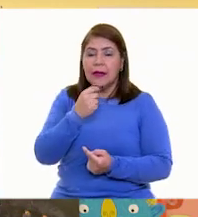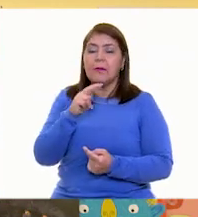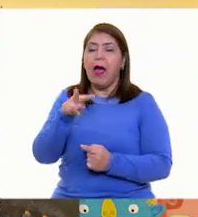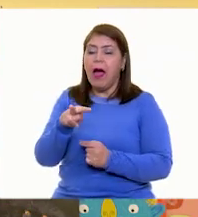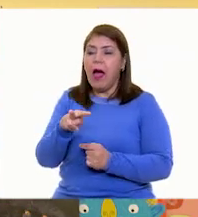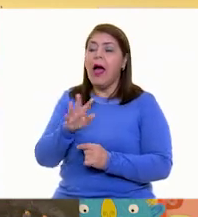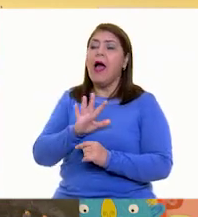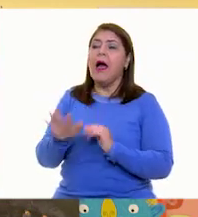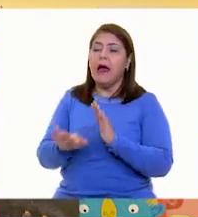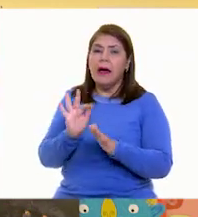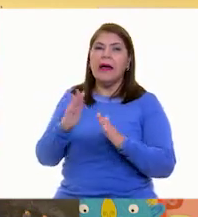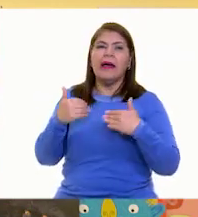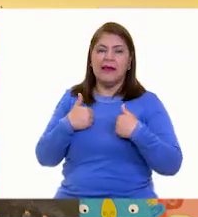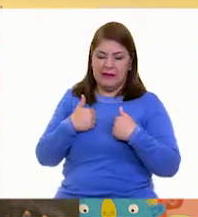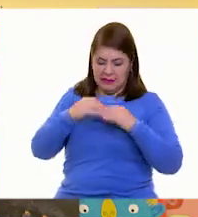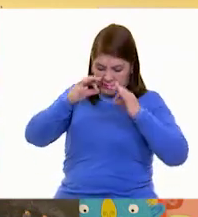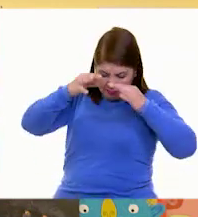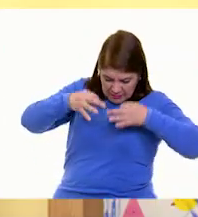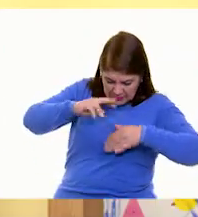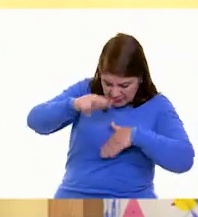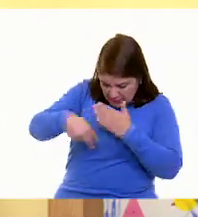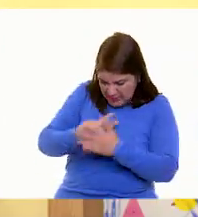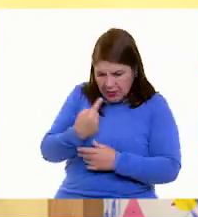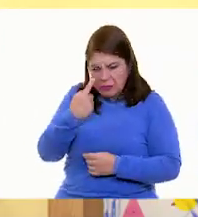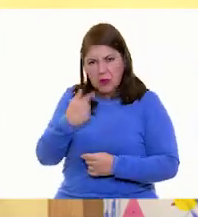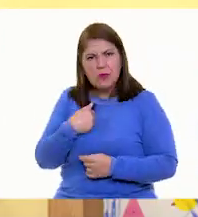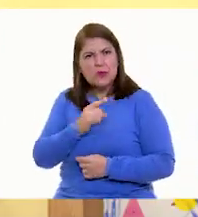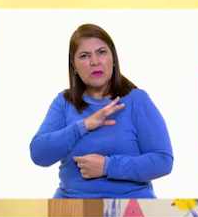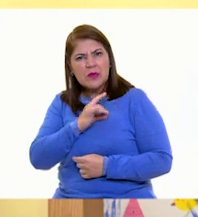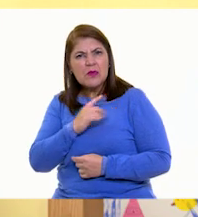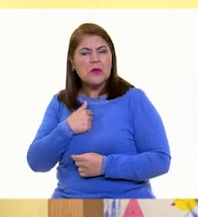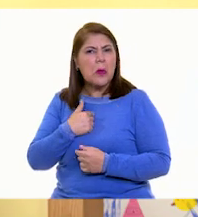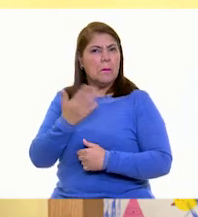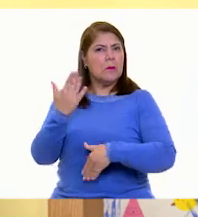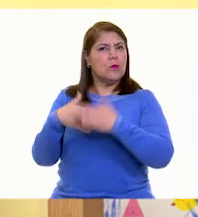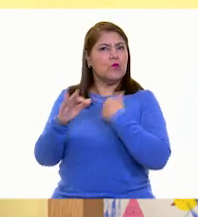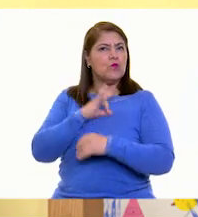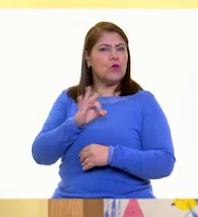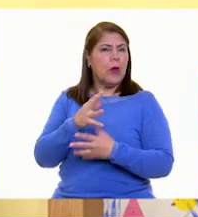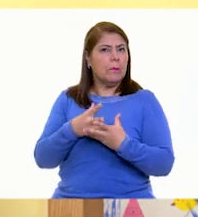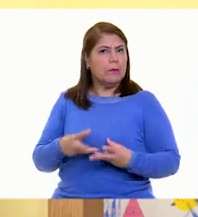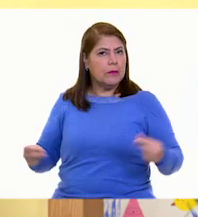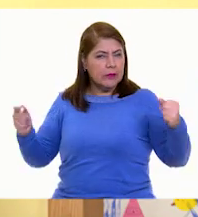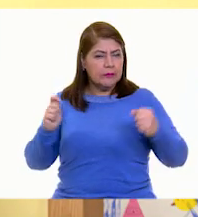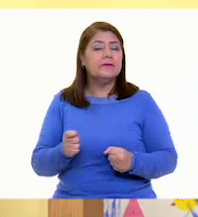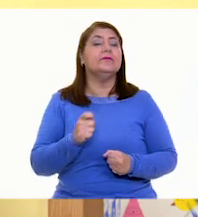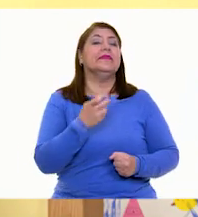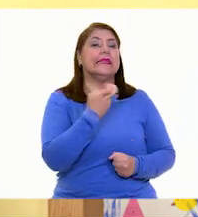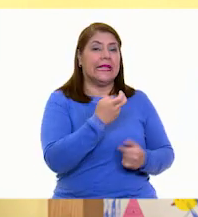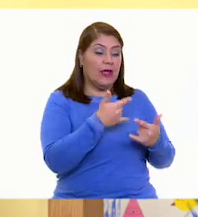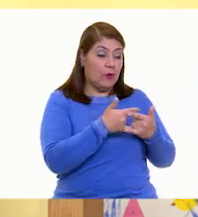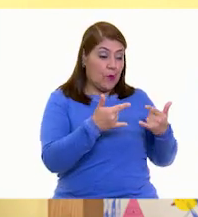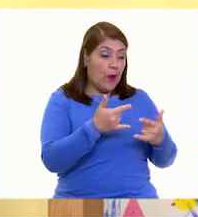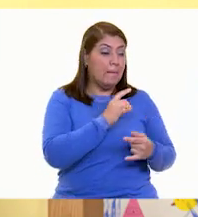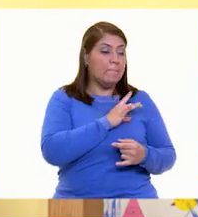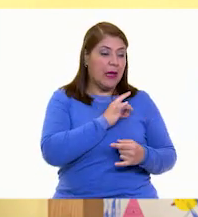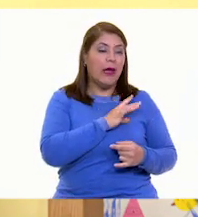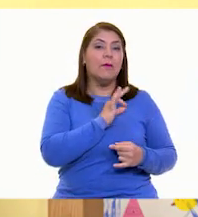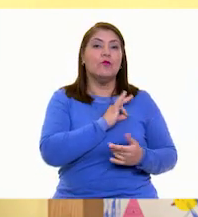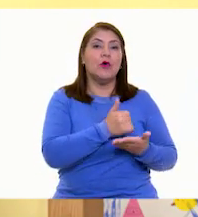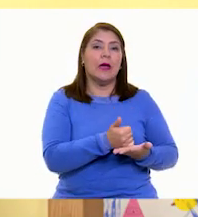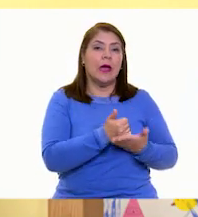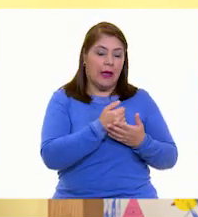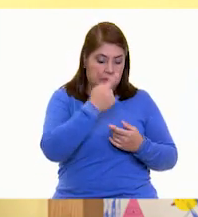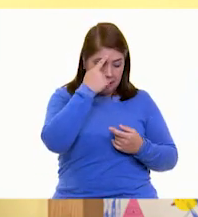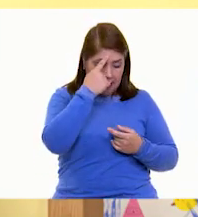comprender sus miedos y superarlos? ¡Cierto! Los cuentos de miedo pueden ayudarles a organizar su mundo interno